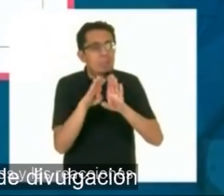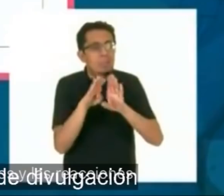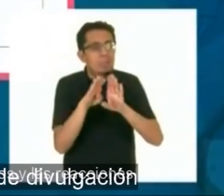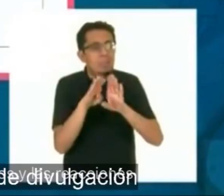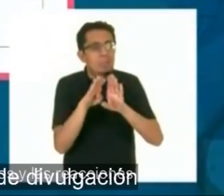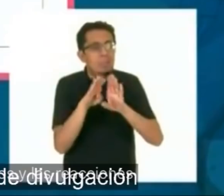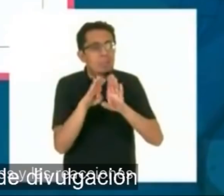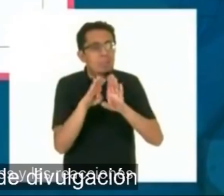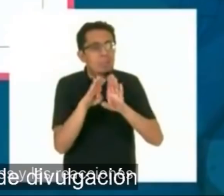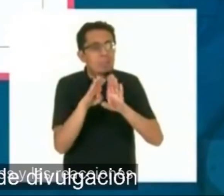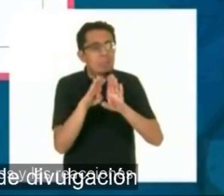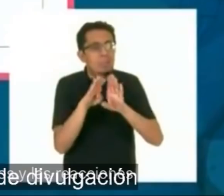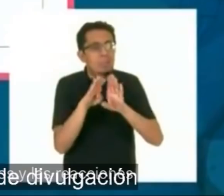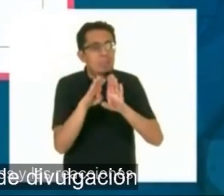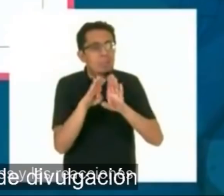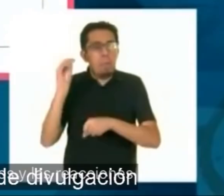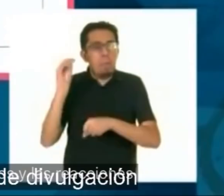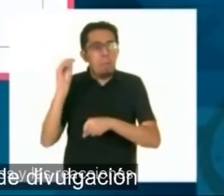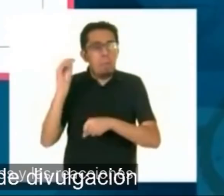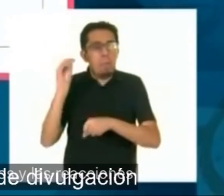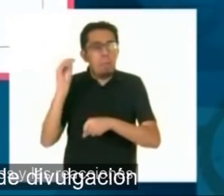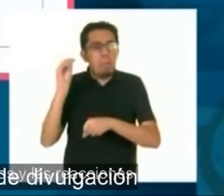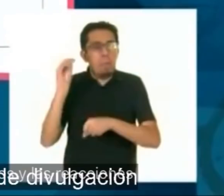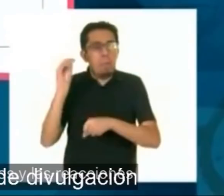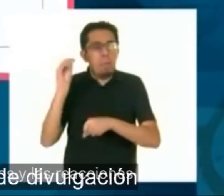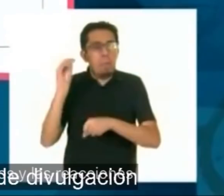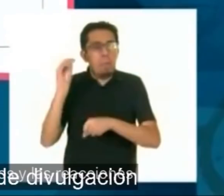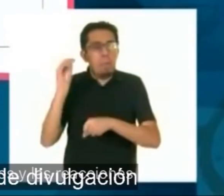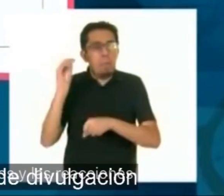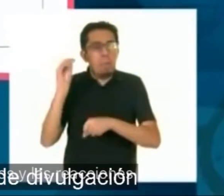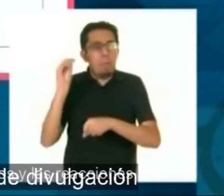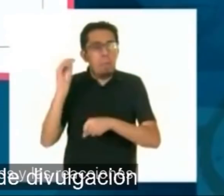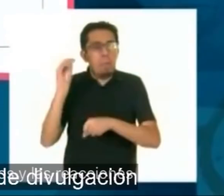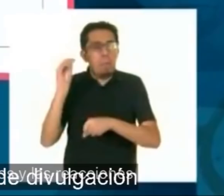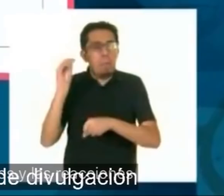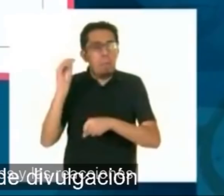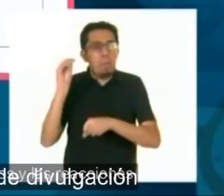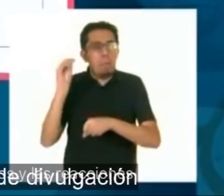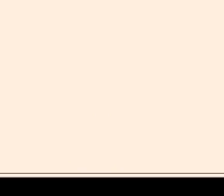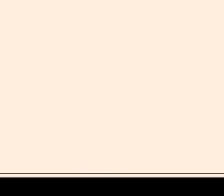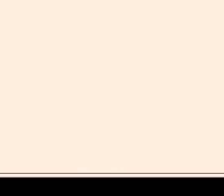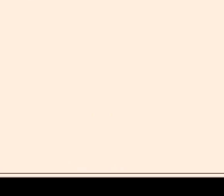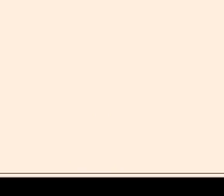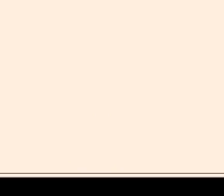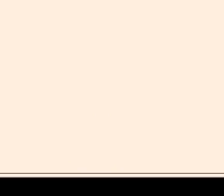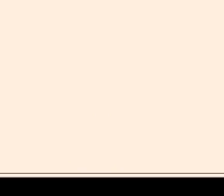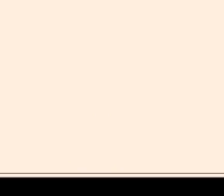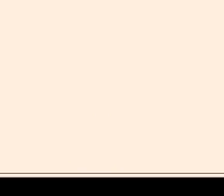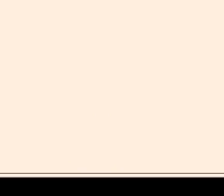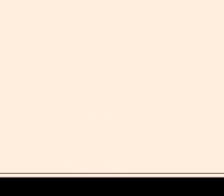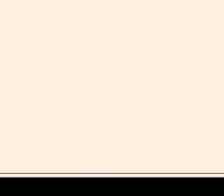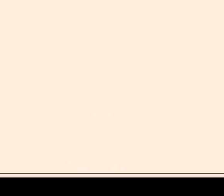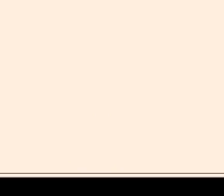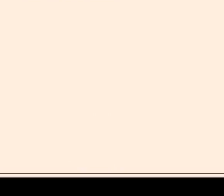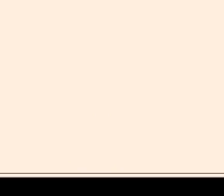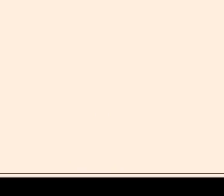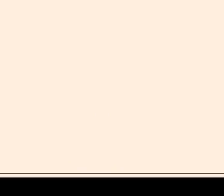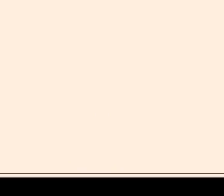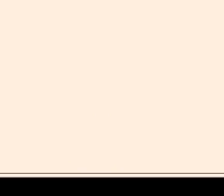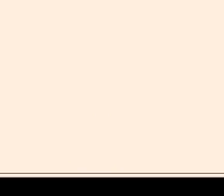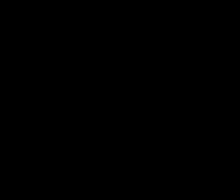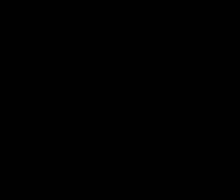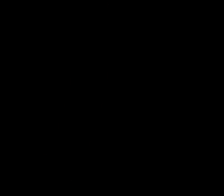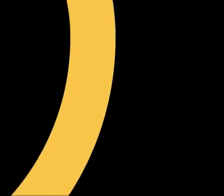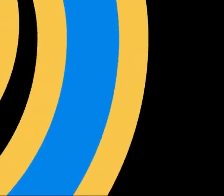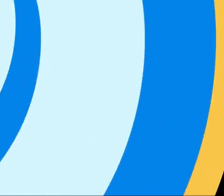Iremos recopilando información leída en esta tabla y nos queda de la siguiente manera. Ya con estos elementos fácilmente podemos armar el texto que vamos a